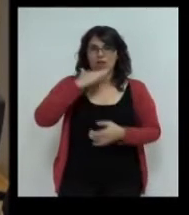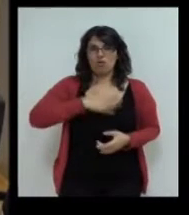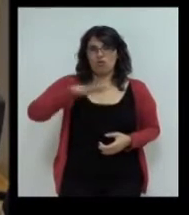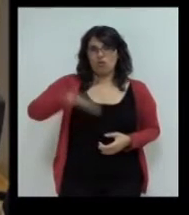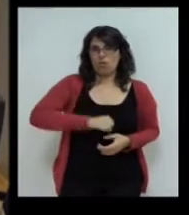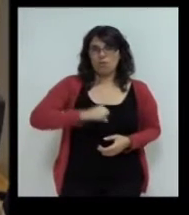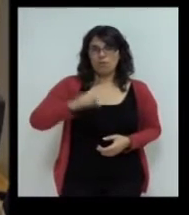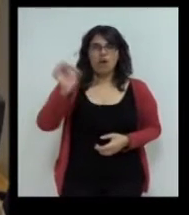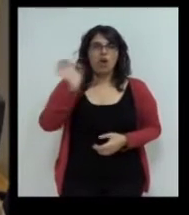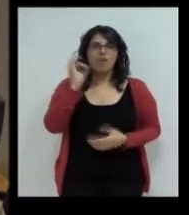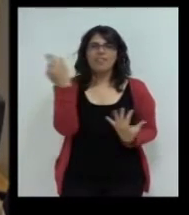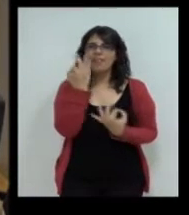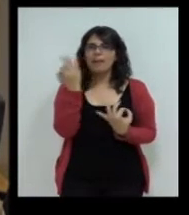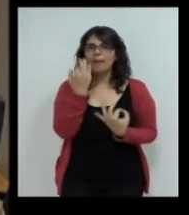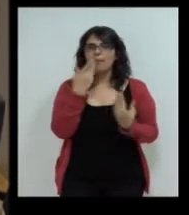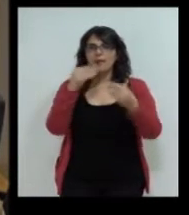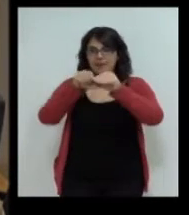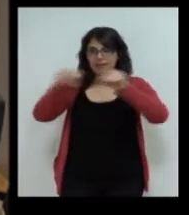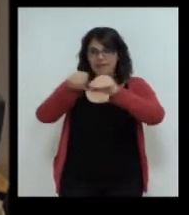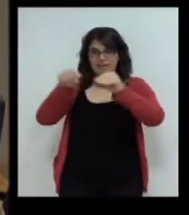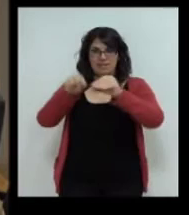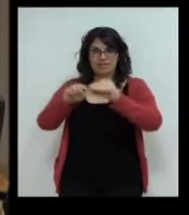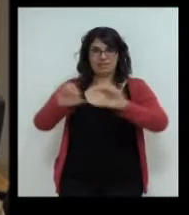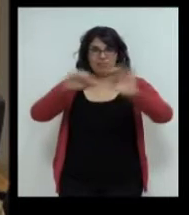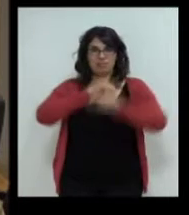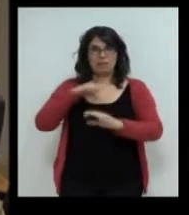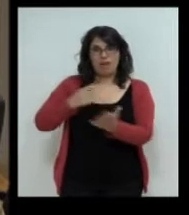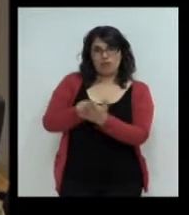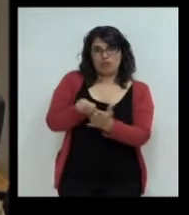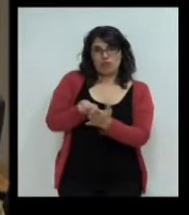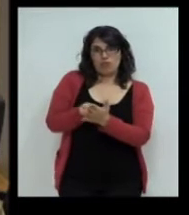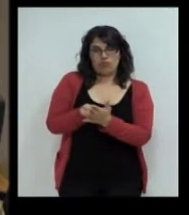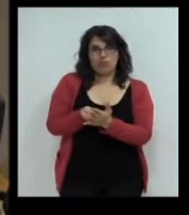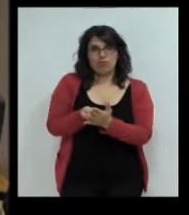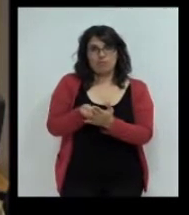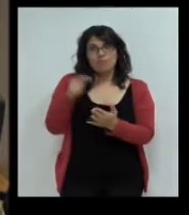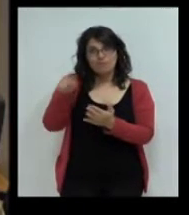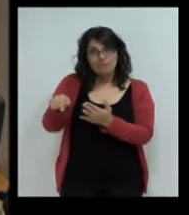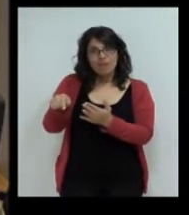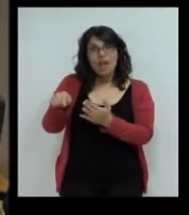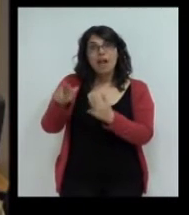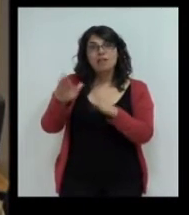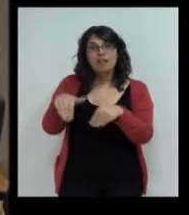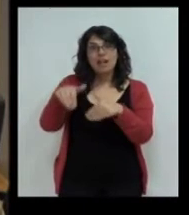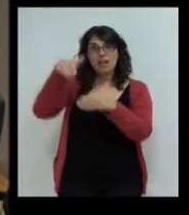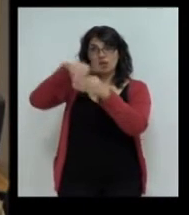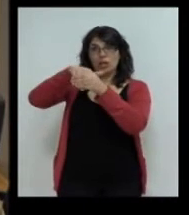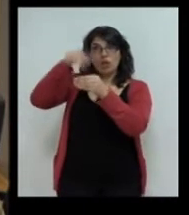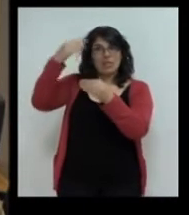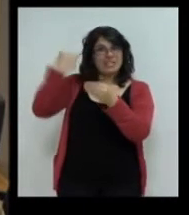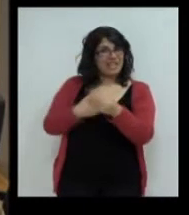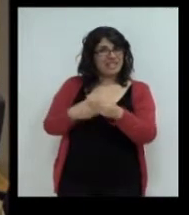un descodificador de pago, para que nos entendamos, esos contenidos accesibles desaparecen.